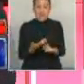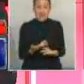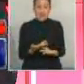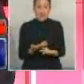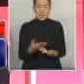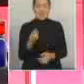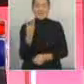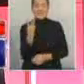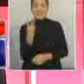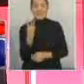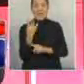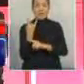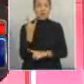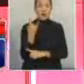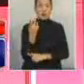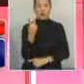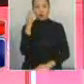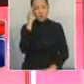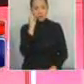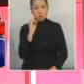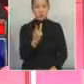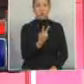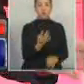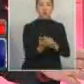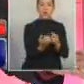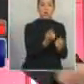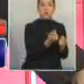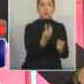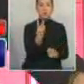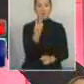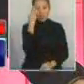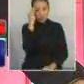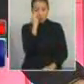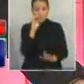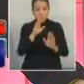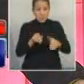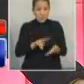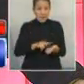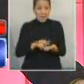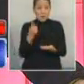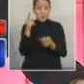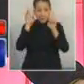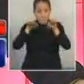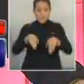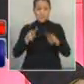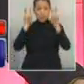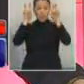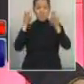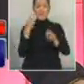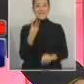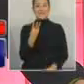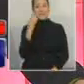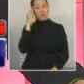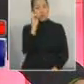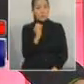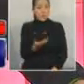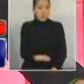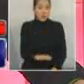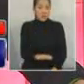tres opiniones, tú juntas a dos economistas y hay tres opiniones sobre la misma realidad. Lo que yo puedo decir, y que